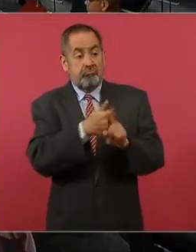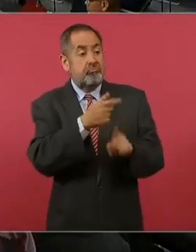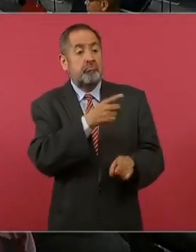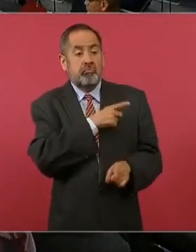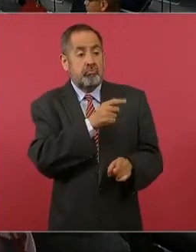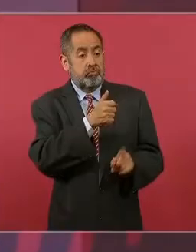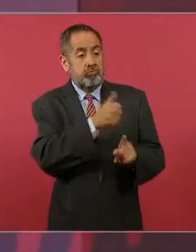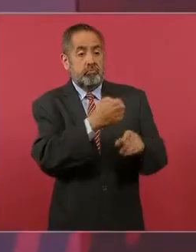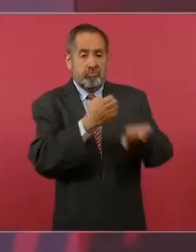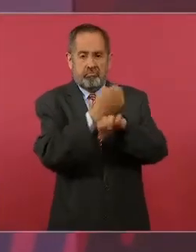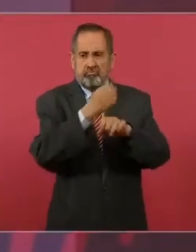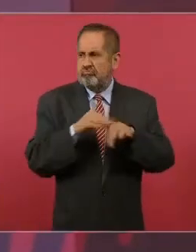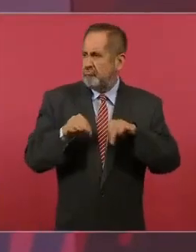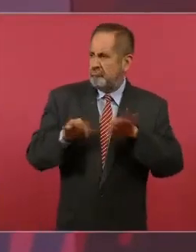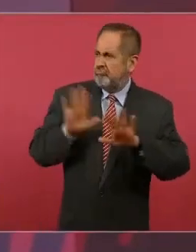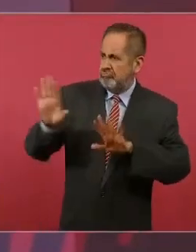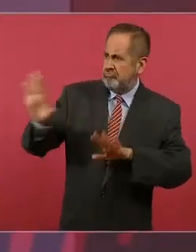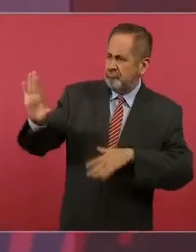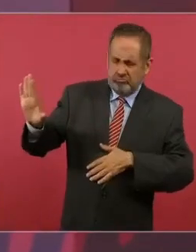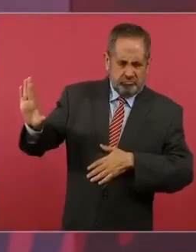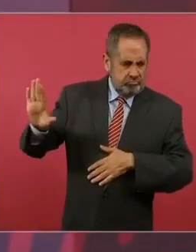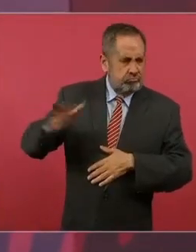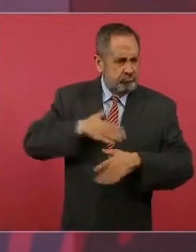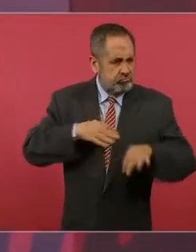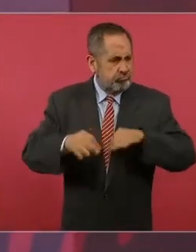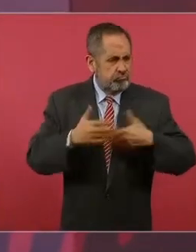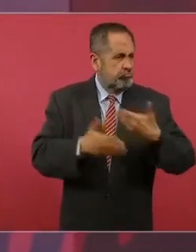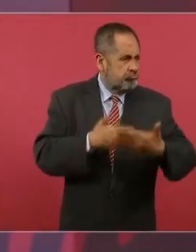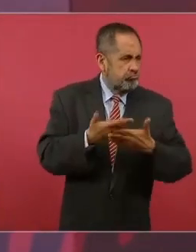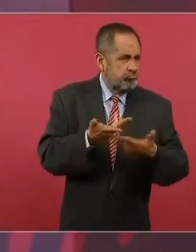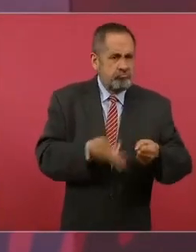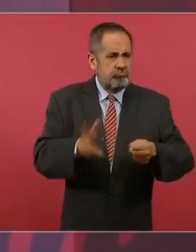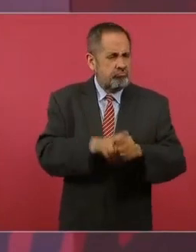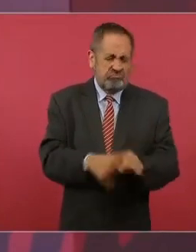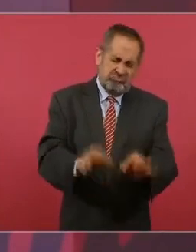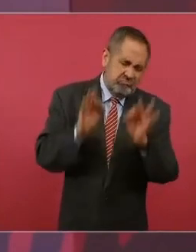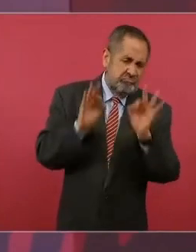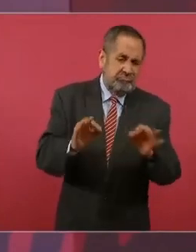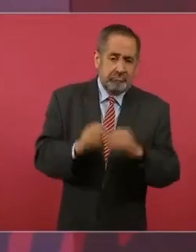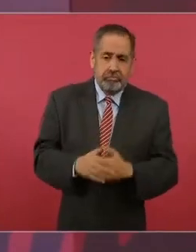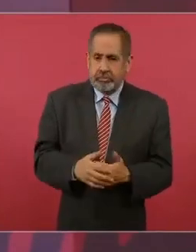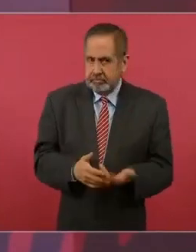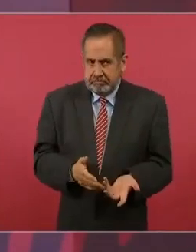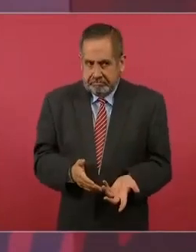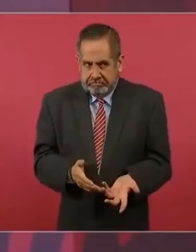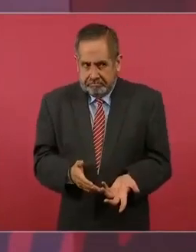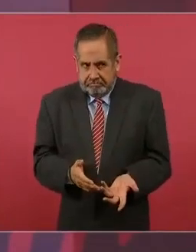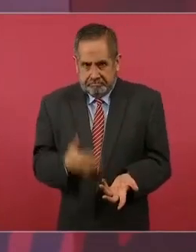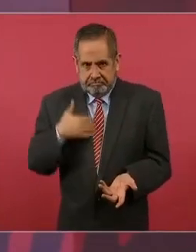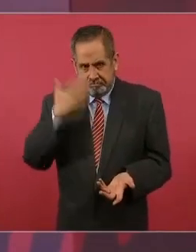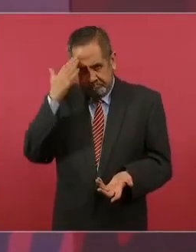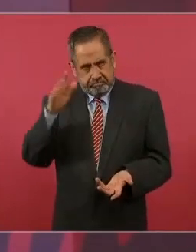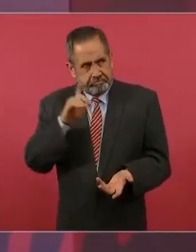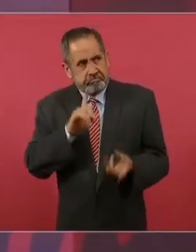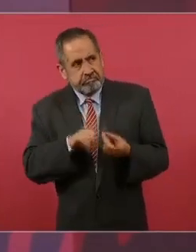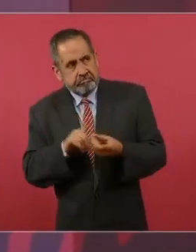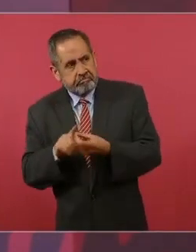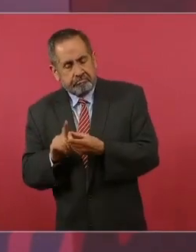estado funcionen bien los servicios de salud y que además